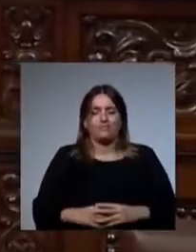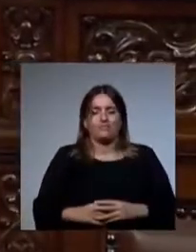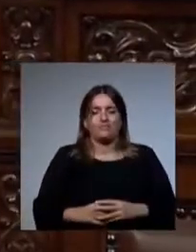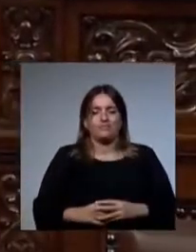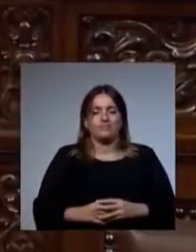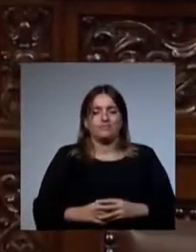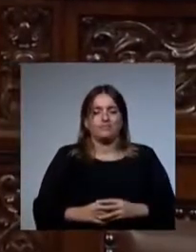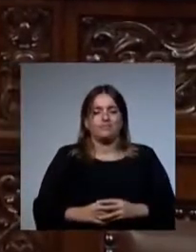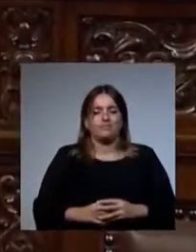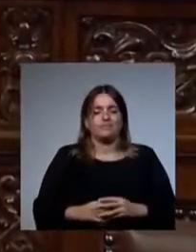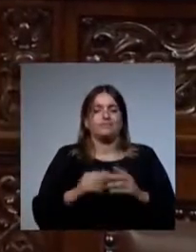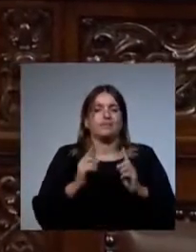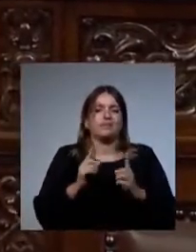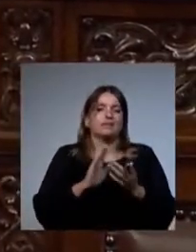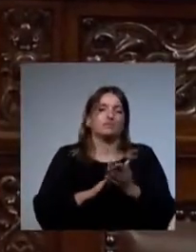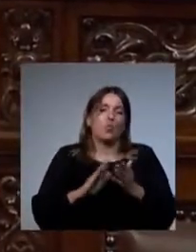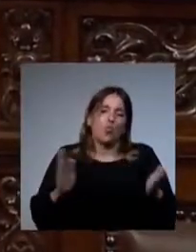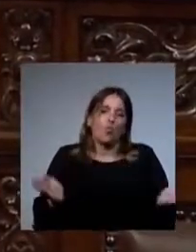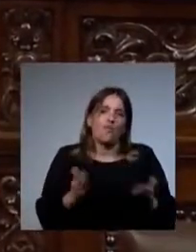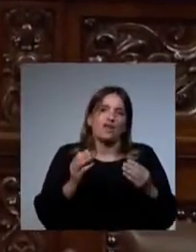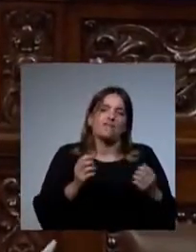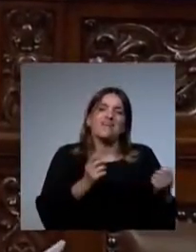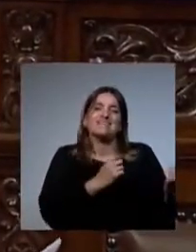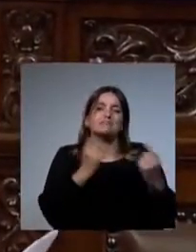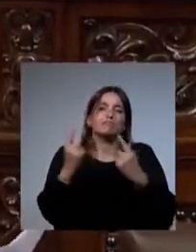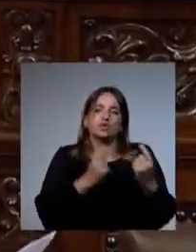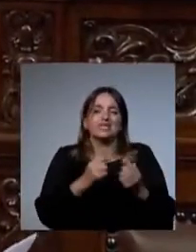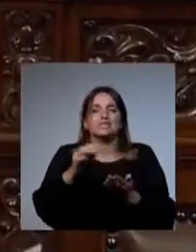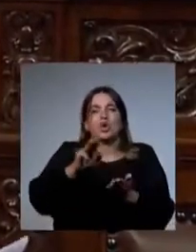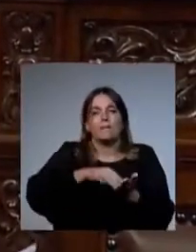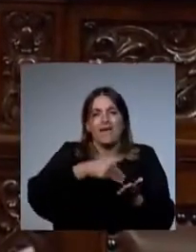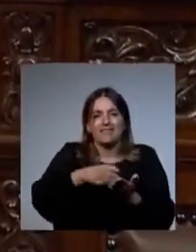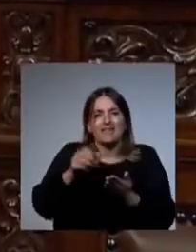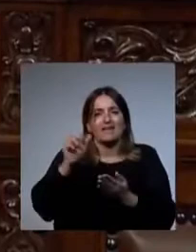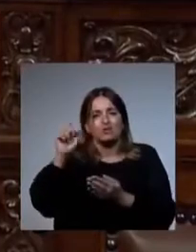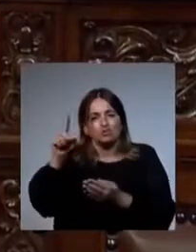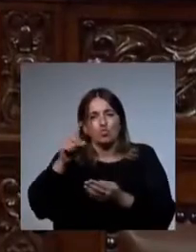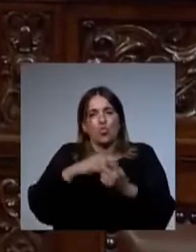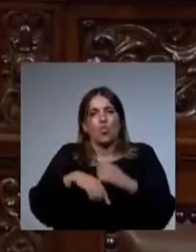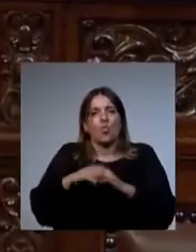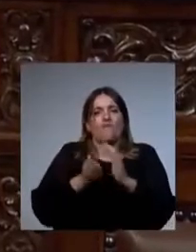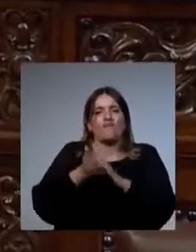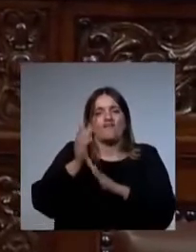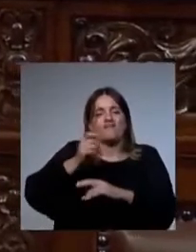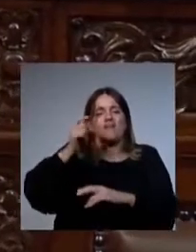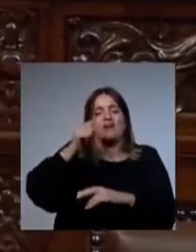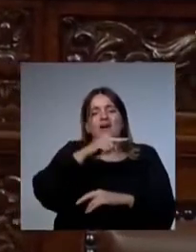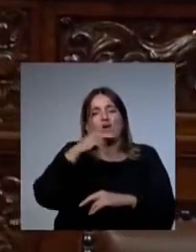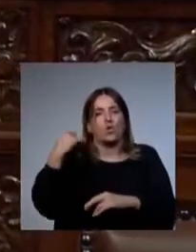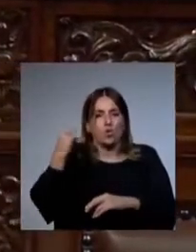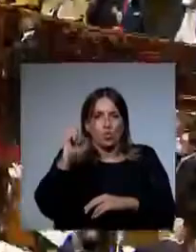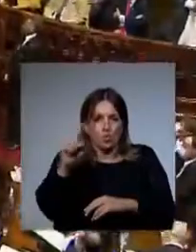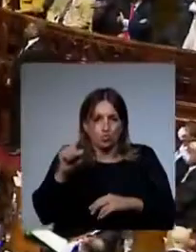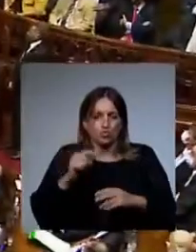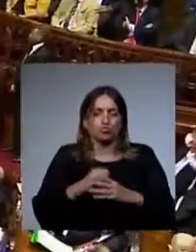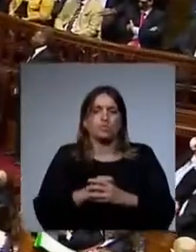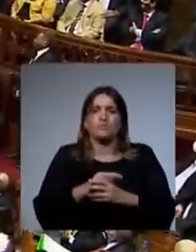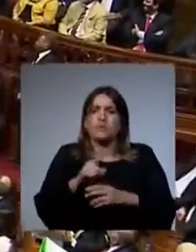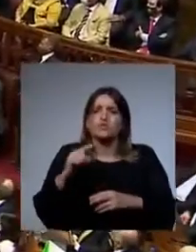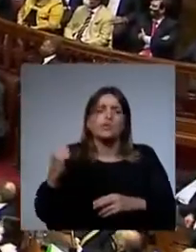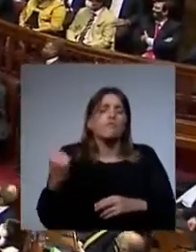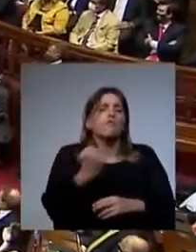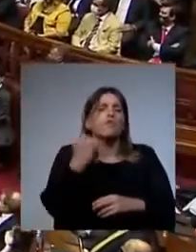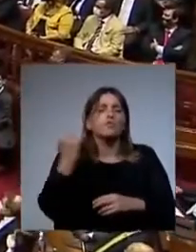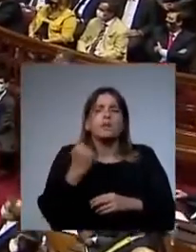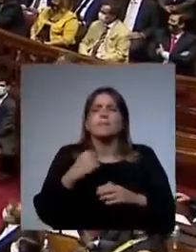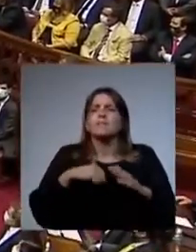La rehabilitación de las exportaciones de manteca de la planta Conaprole con destino al mercado ruso, tan importante, que